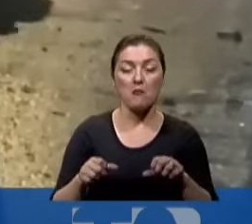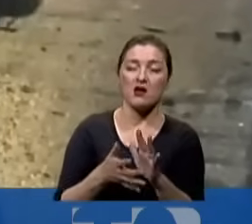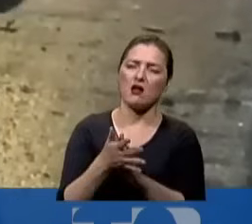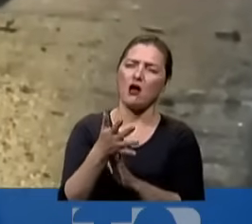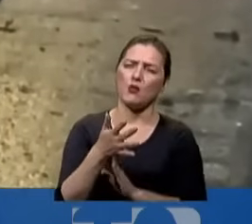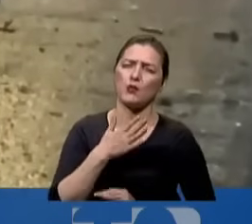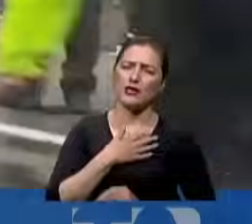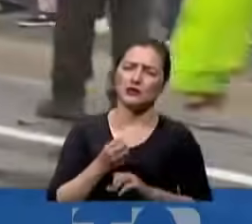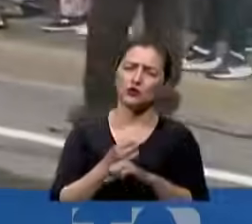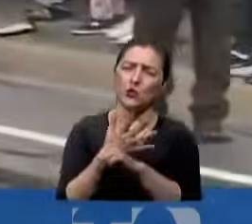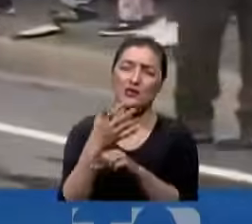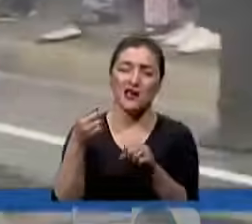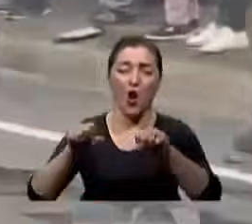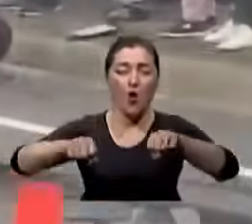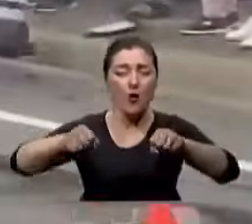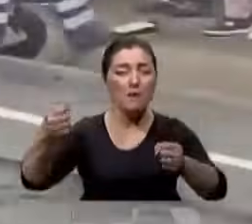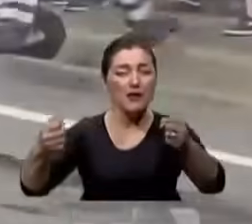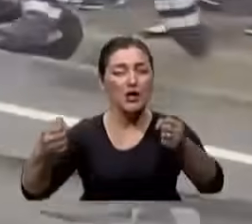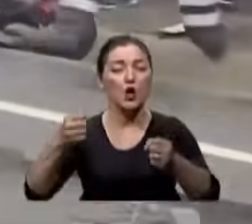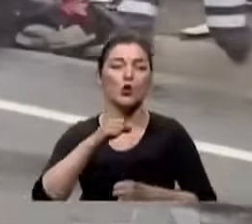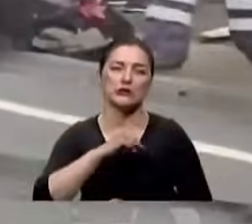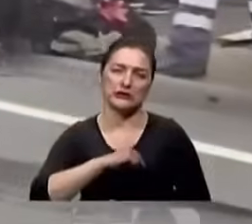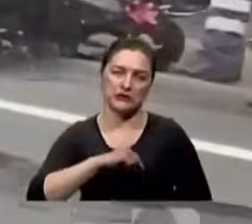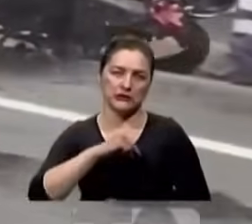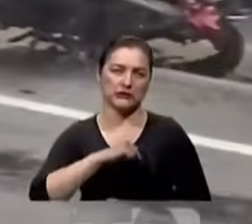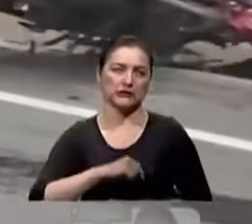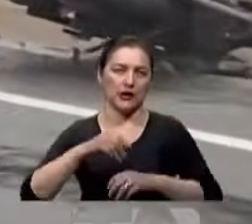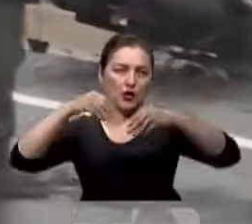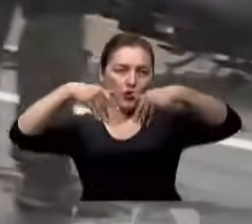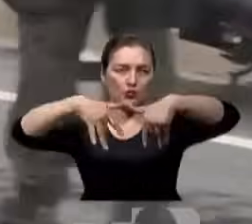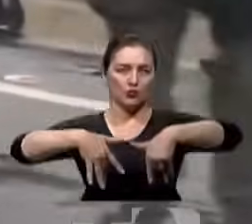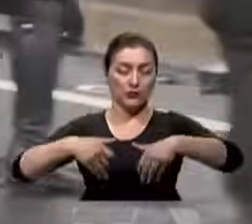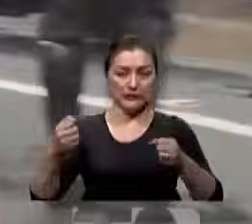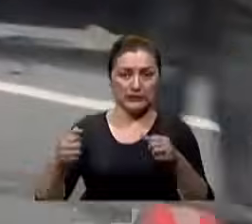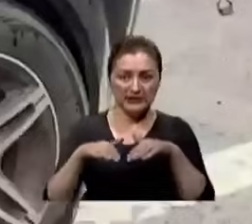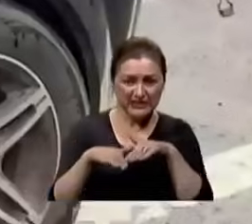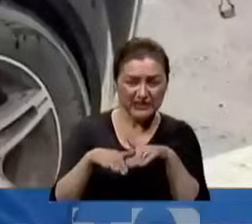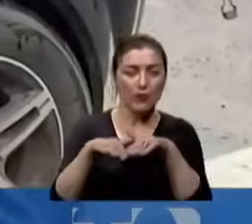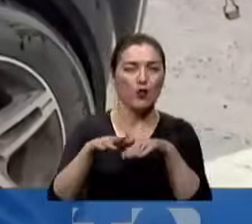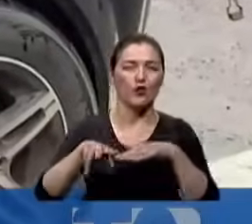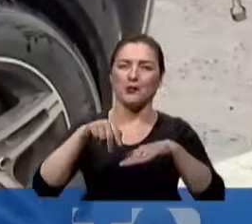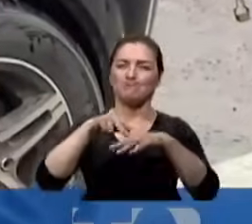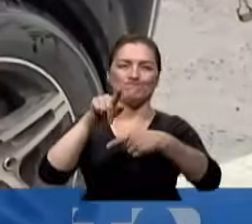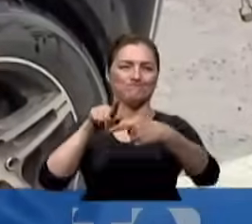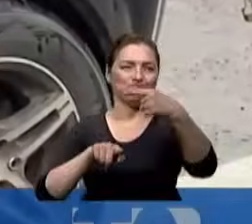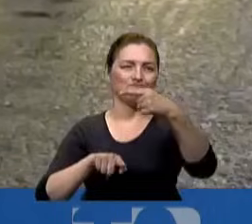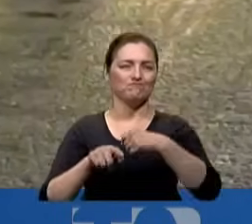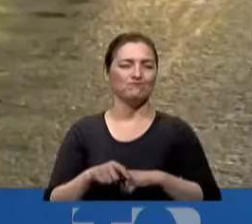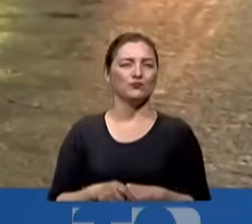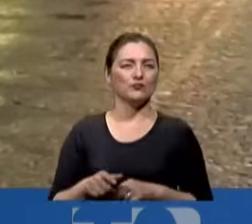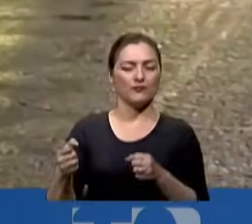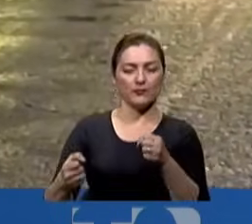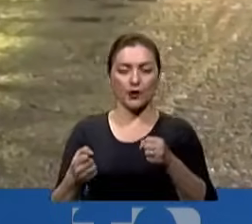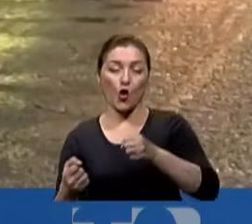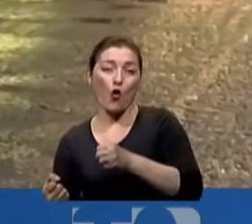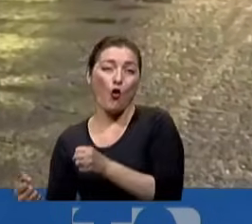sean conscientes al manejar. La lluvia que caía en el sector afectó la normal circulación. Según los moradores, la curva